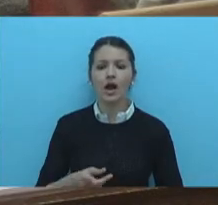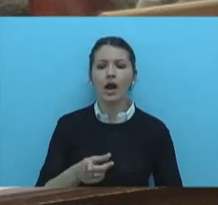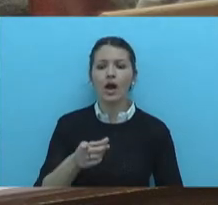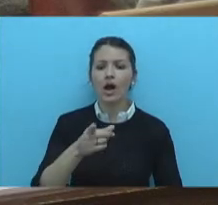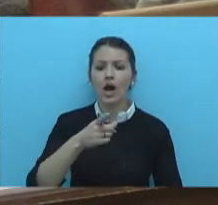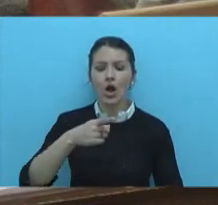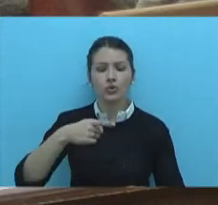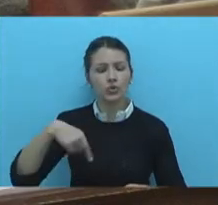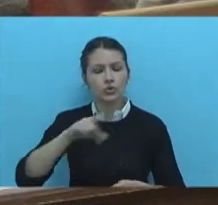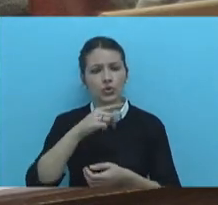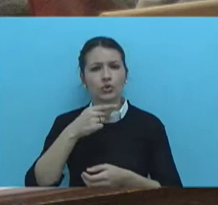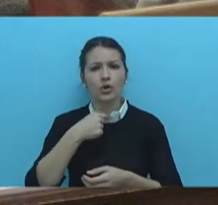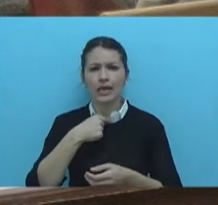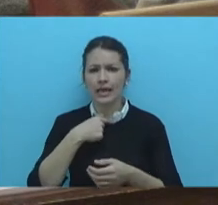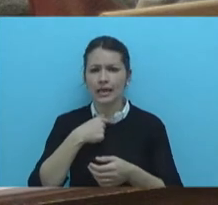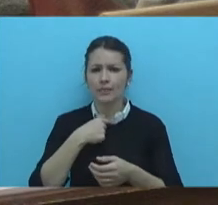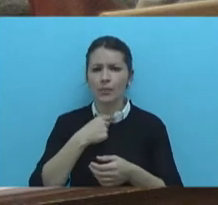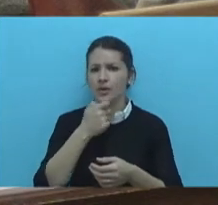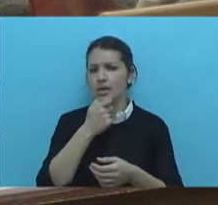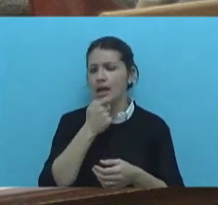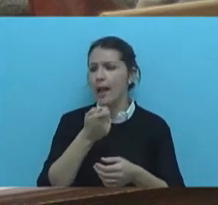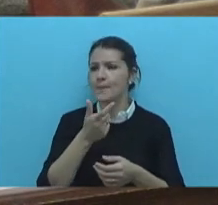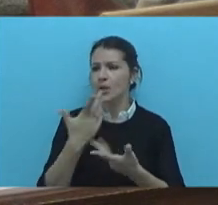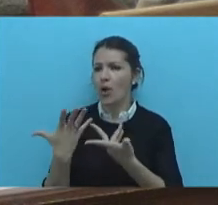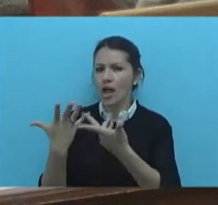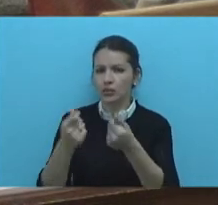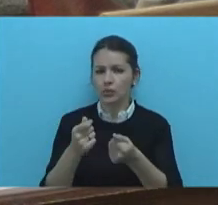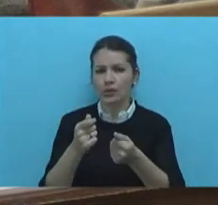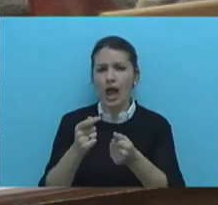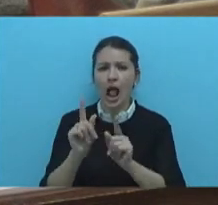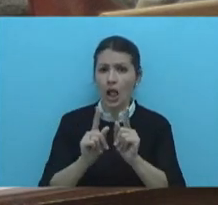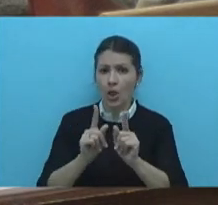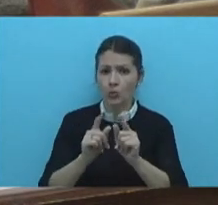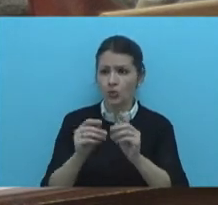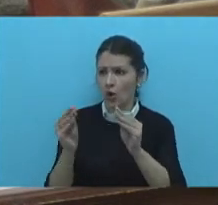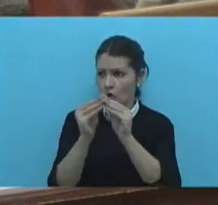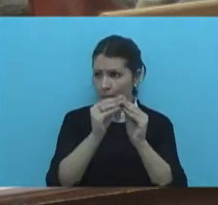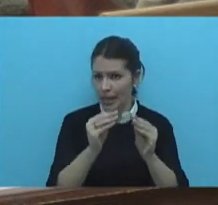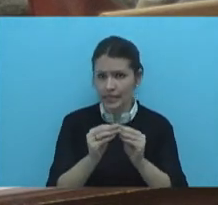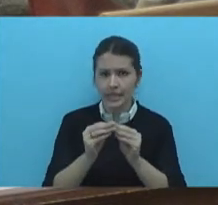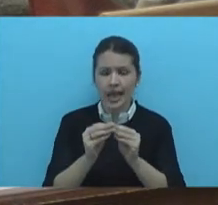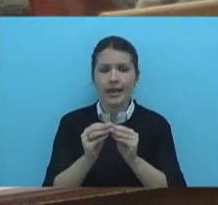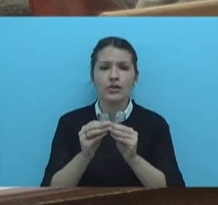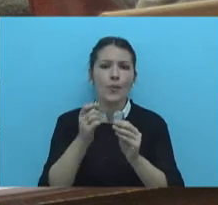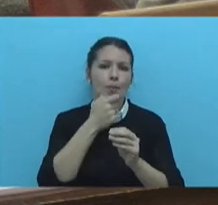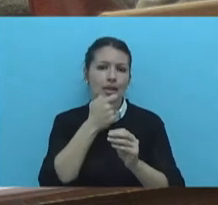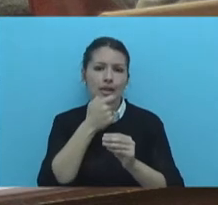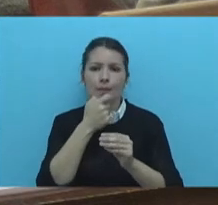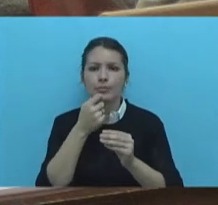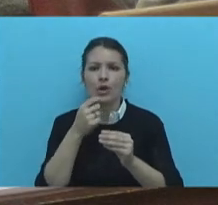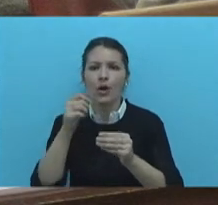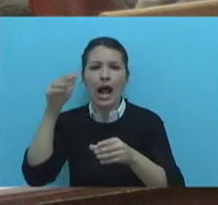muchos chicos que tienen problemas familiares y eso van y lo descargan en la escuela en forma de golpes contra otros